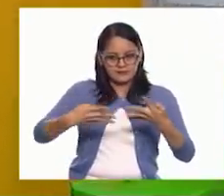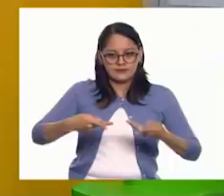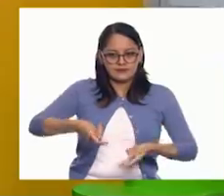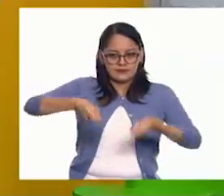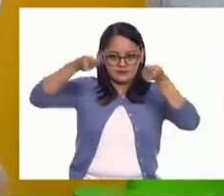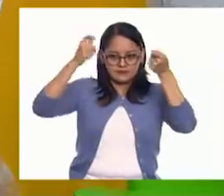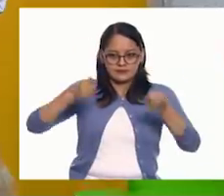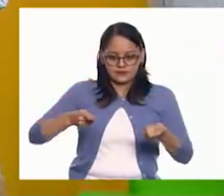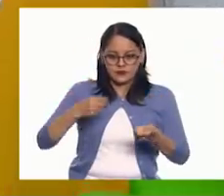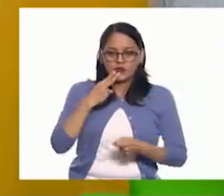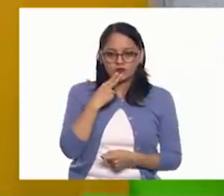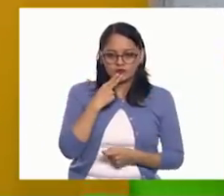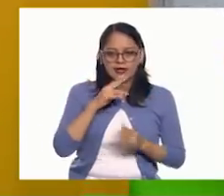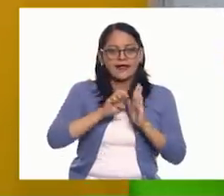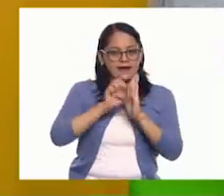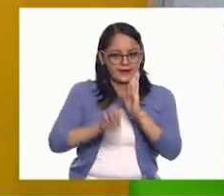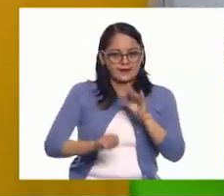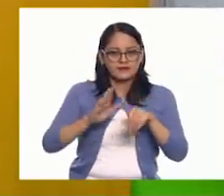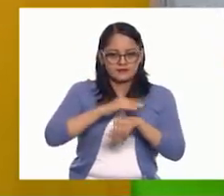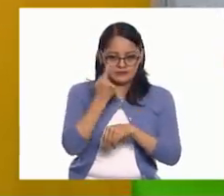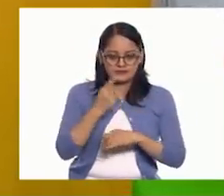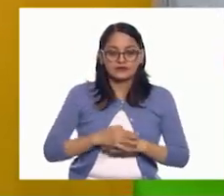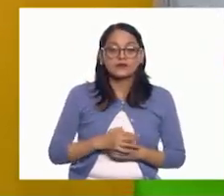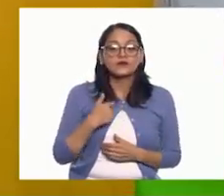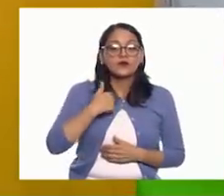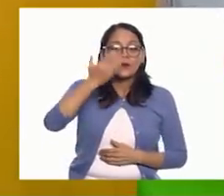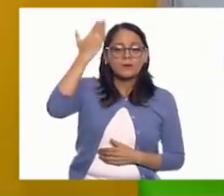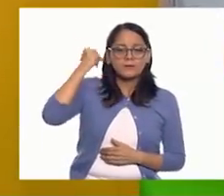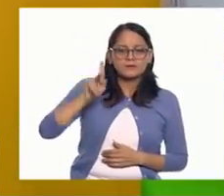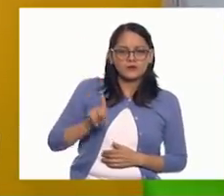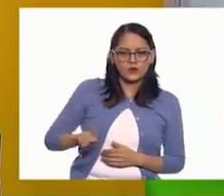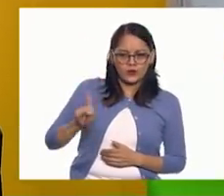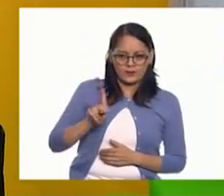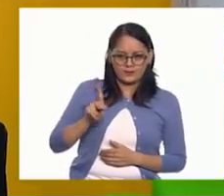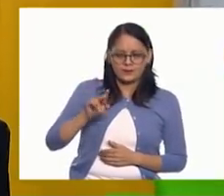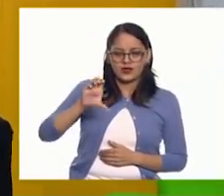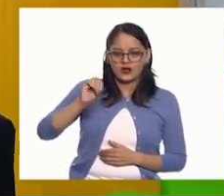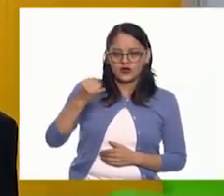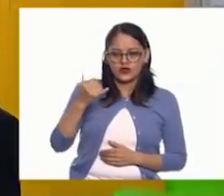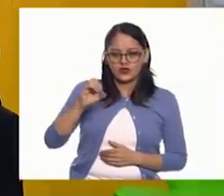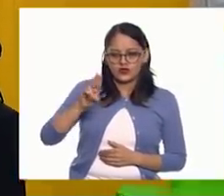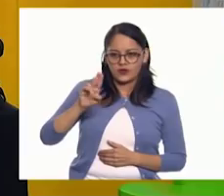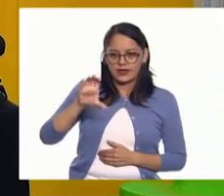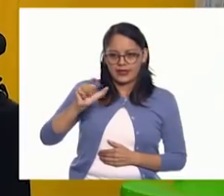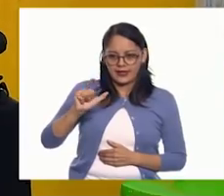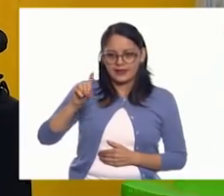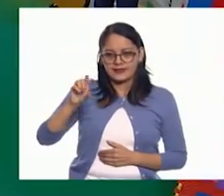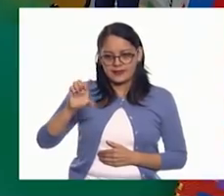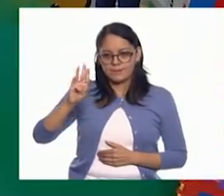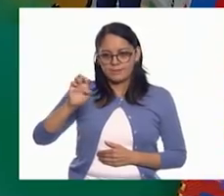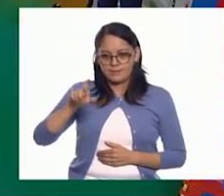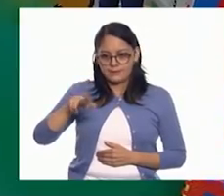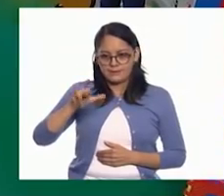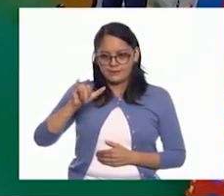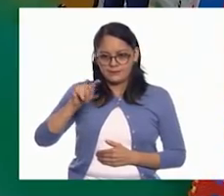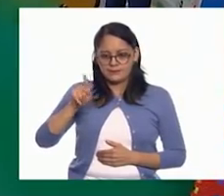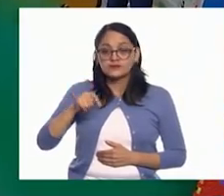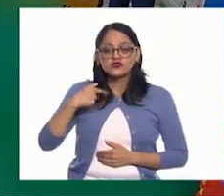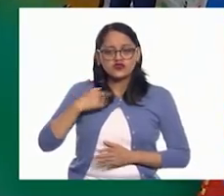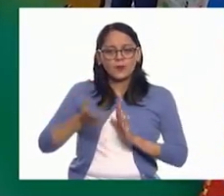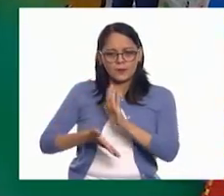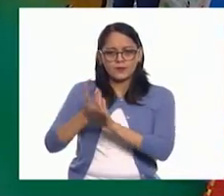decir por qué. Yo acostumbraba en mi pueblo allá, en Coyuca de Benítez, a ir a pescar mi